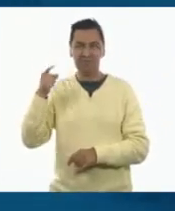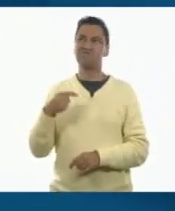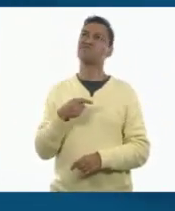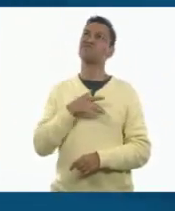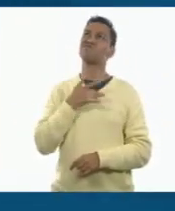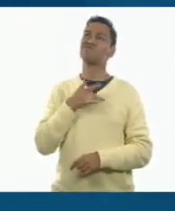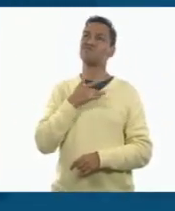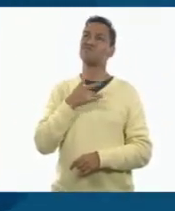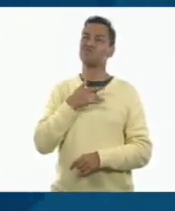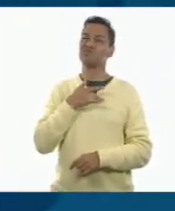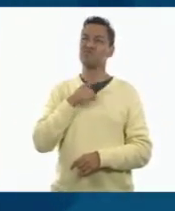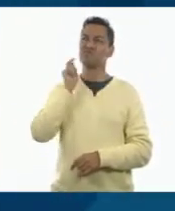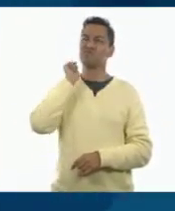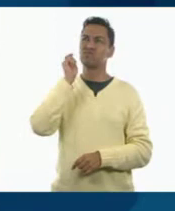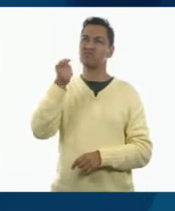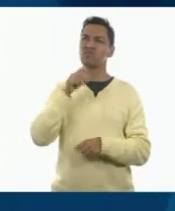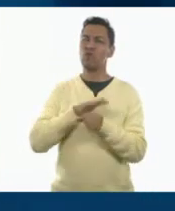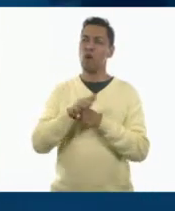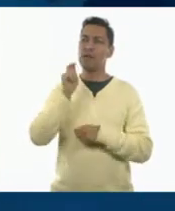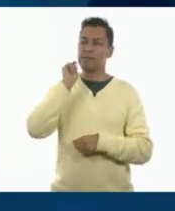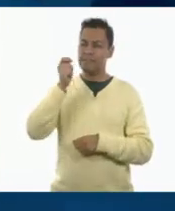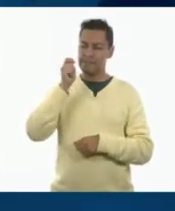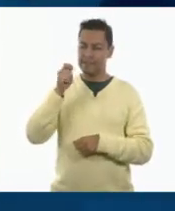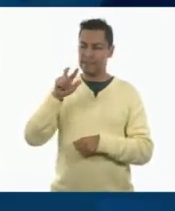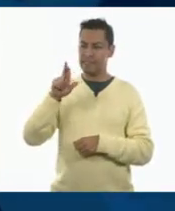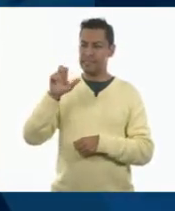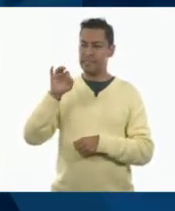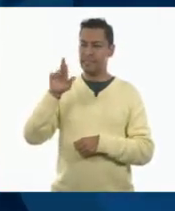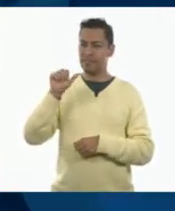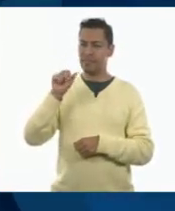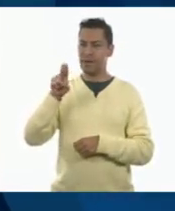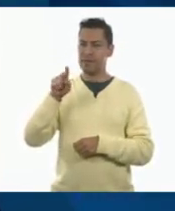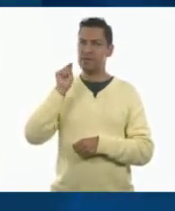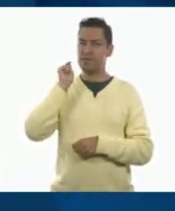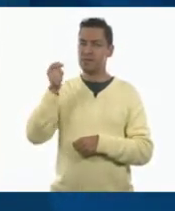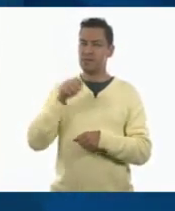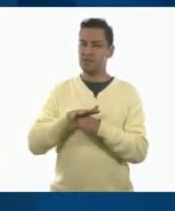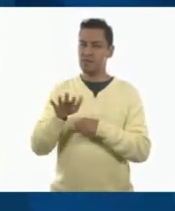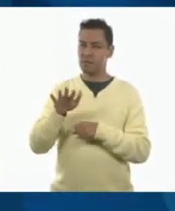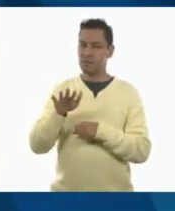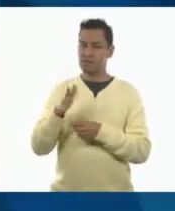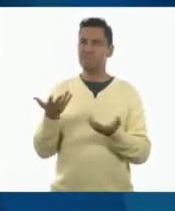que puedo saber cuál es. Es